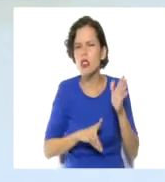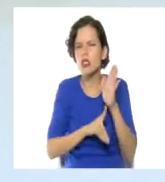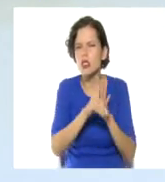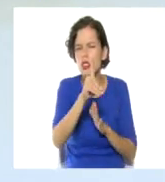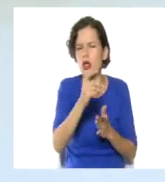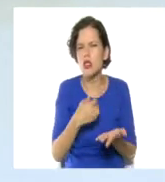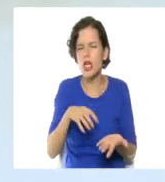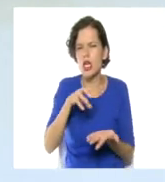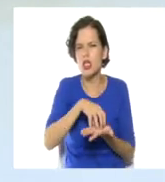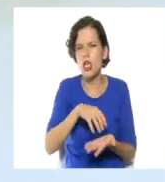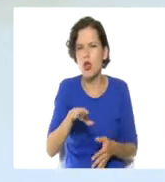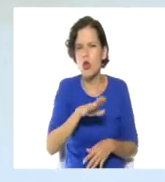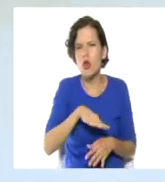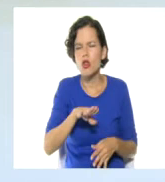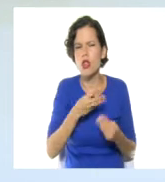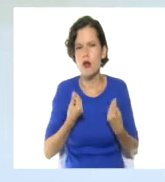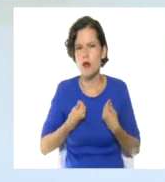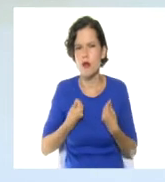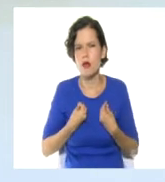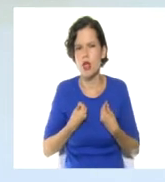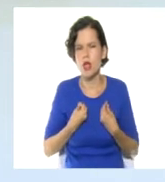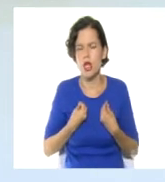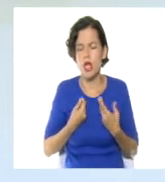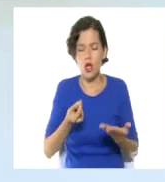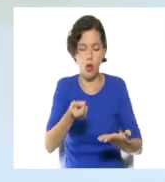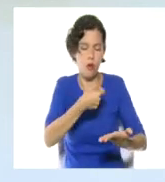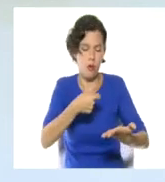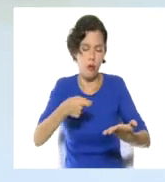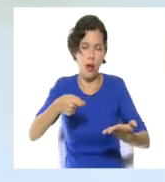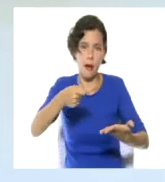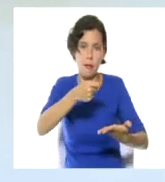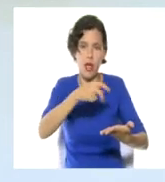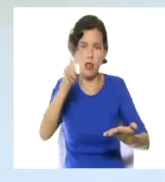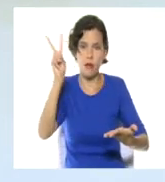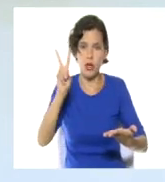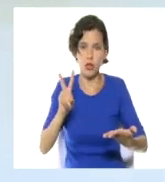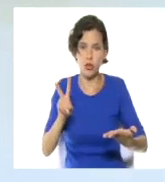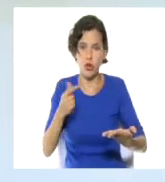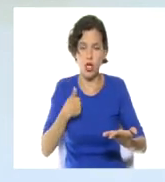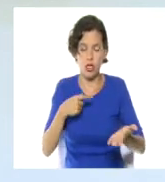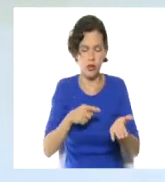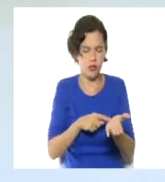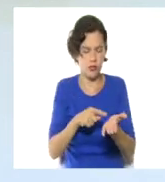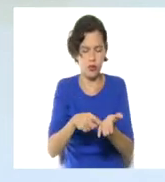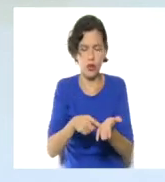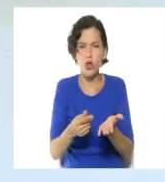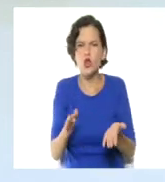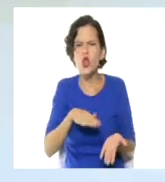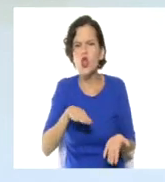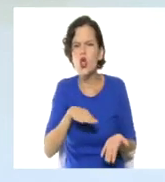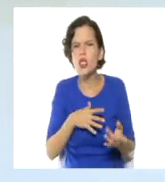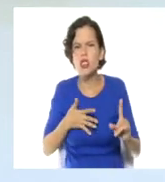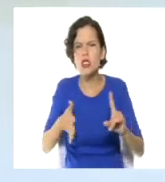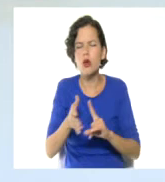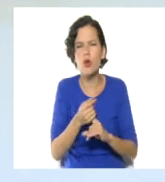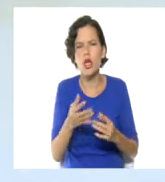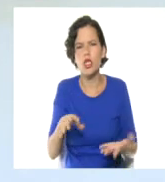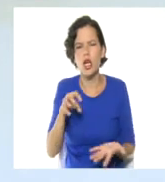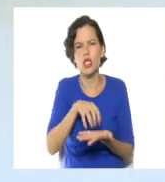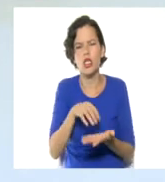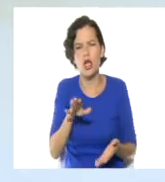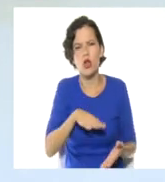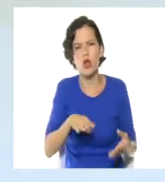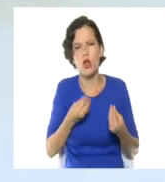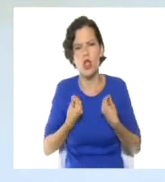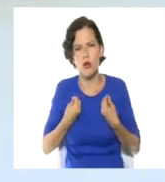el estado en donde vive, que en un mapa de Venezuela identifique dónde está ubicado el estado en donde vive y a